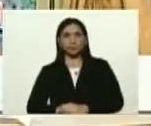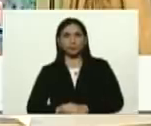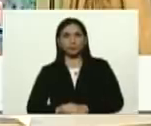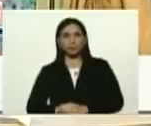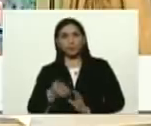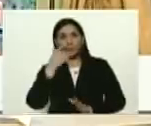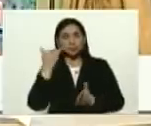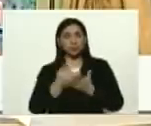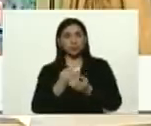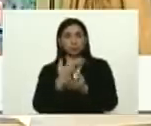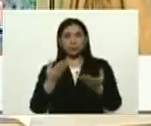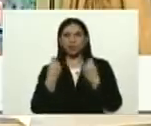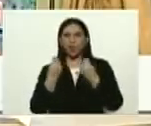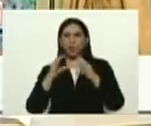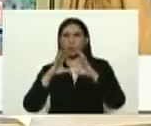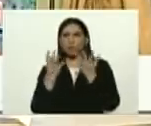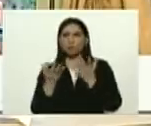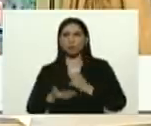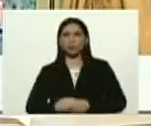Fíjense ustedes cómo está el mundo.